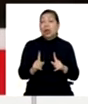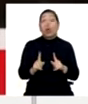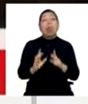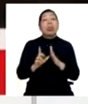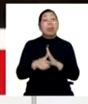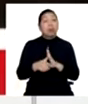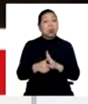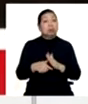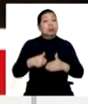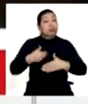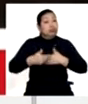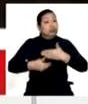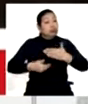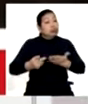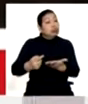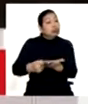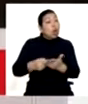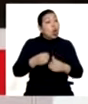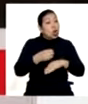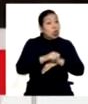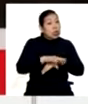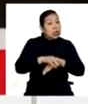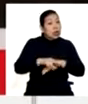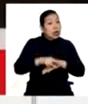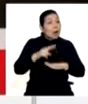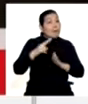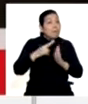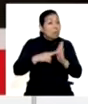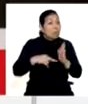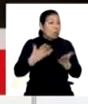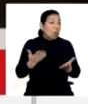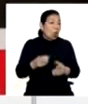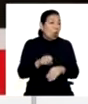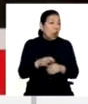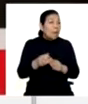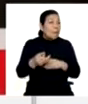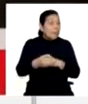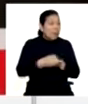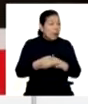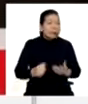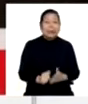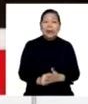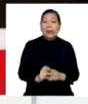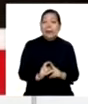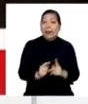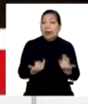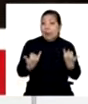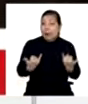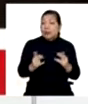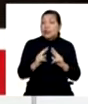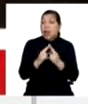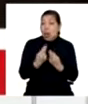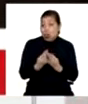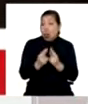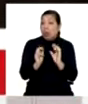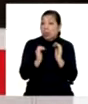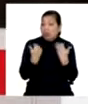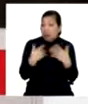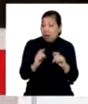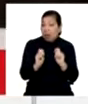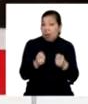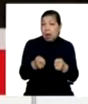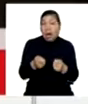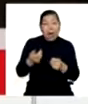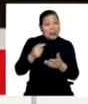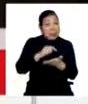de convencimiento del Consejo Regional, que son los consejeros provinciales. Esas reuniones se han dado ya en las